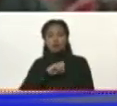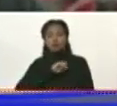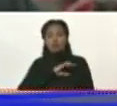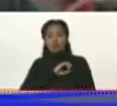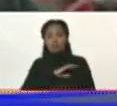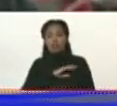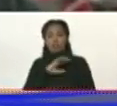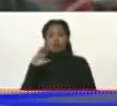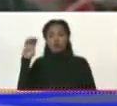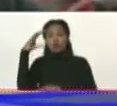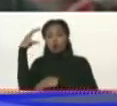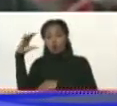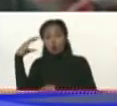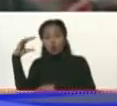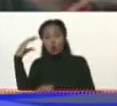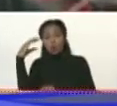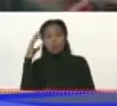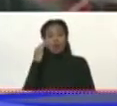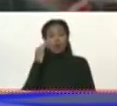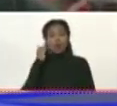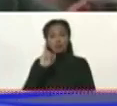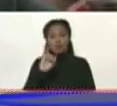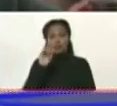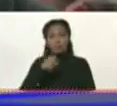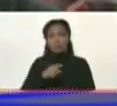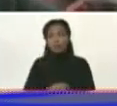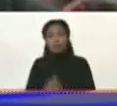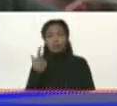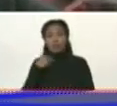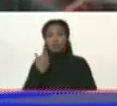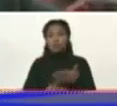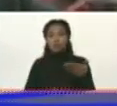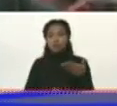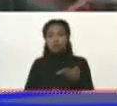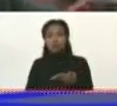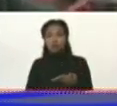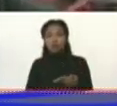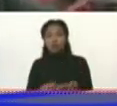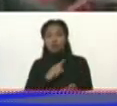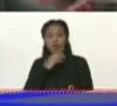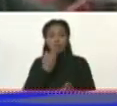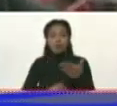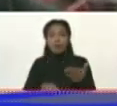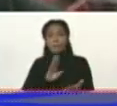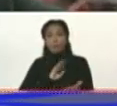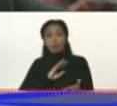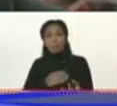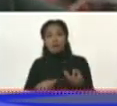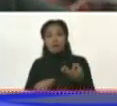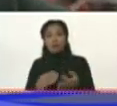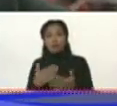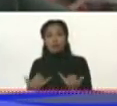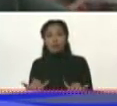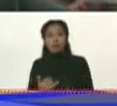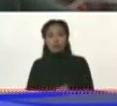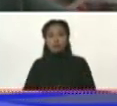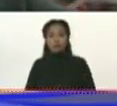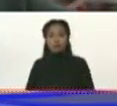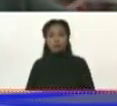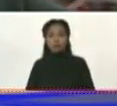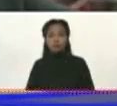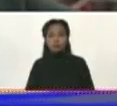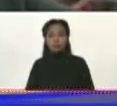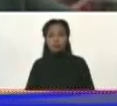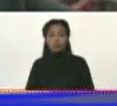con Colombia y con Haití. Las tenemos por acá. Y nuestra declaración se la vamos a hacer llegar en este momento.